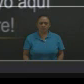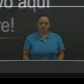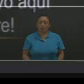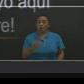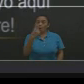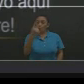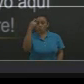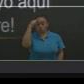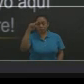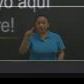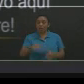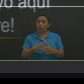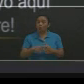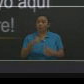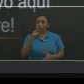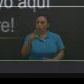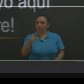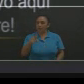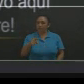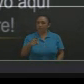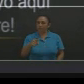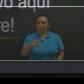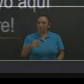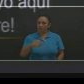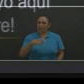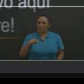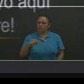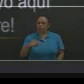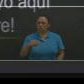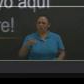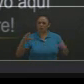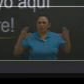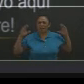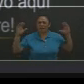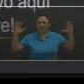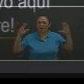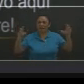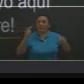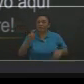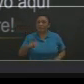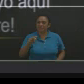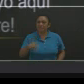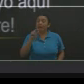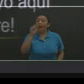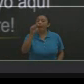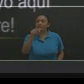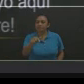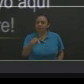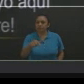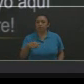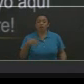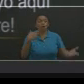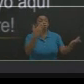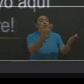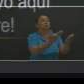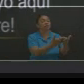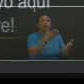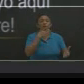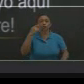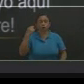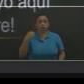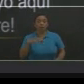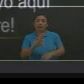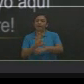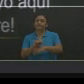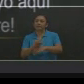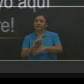Pero un día, cuando él estuvo en una gran tormenta, en una gran necesidad, ahí lo llevó Dios para que él